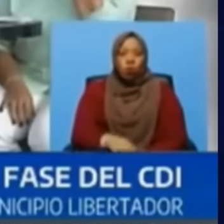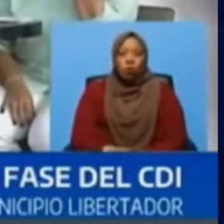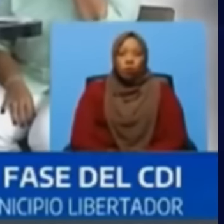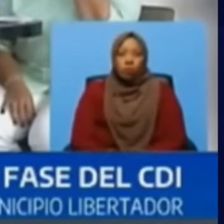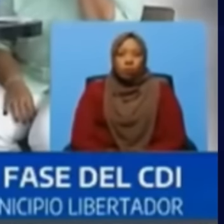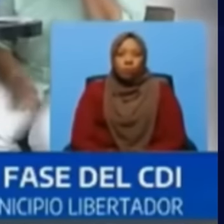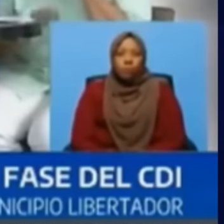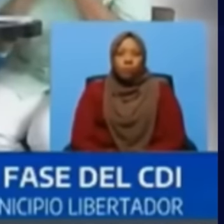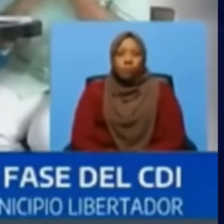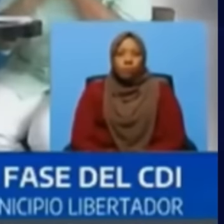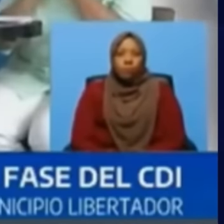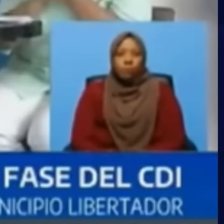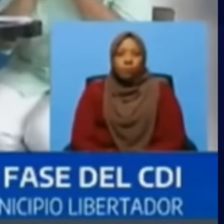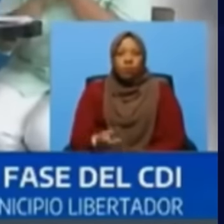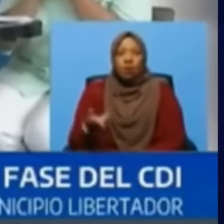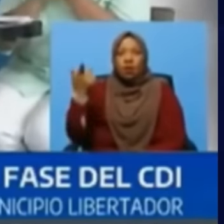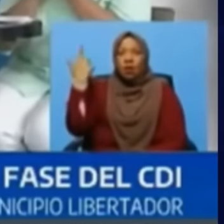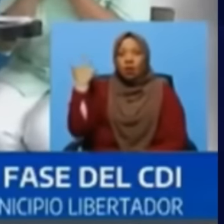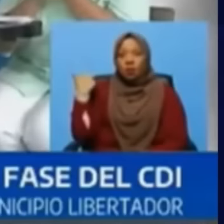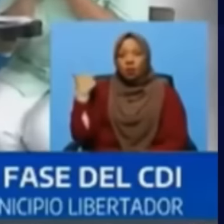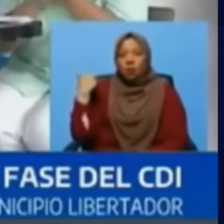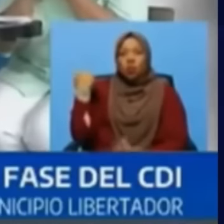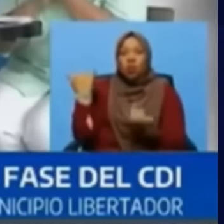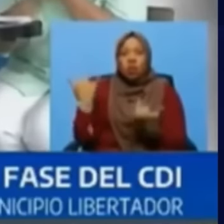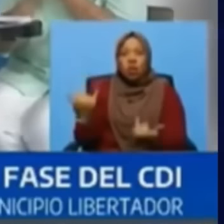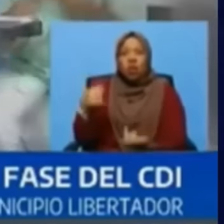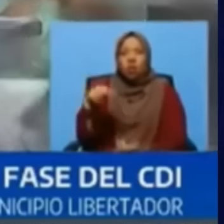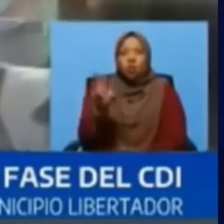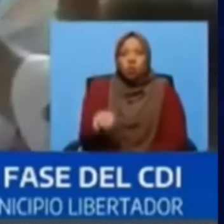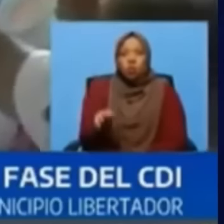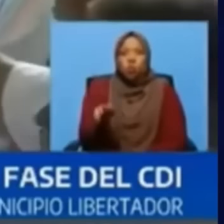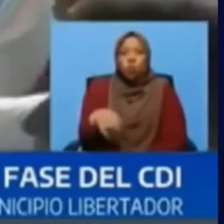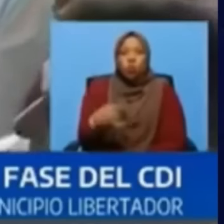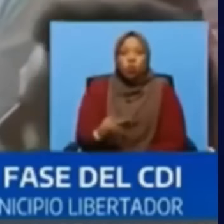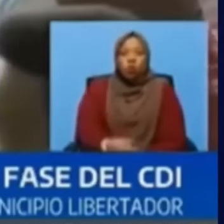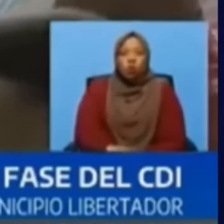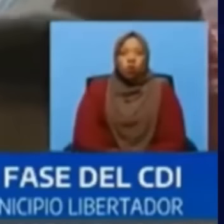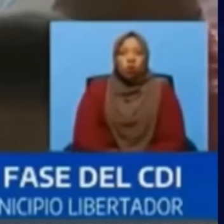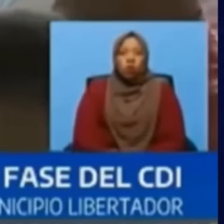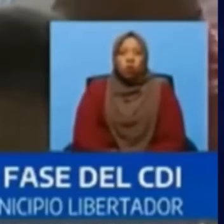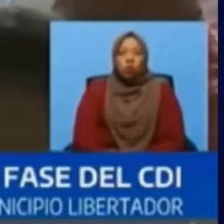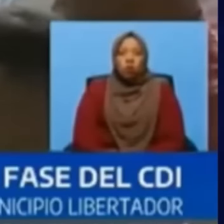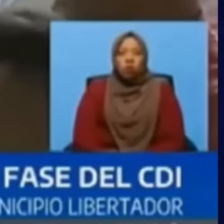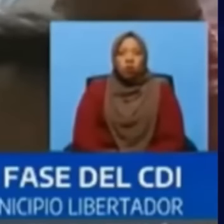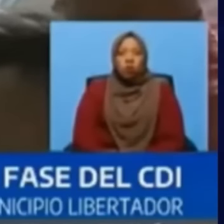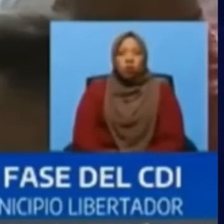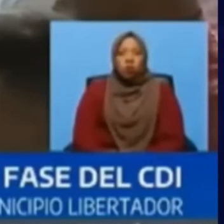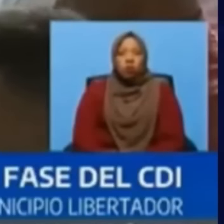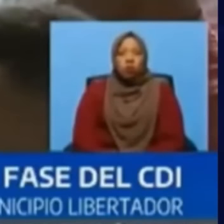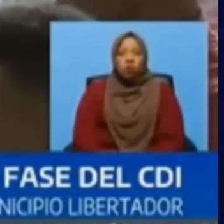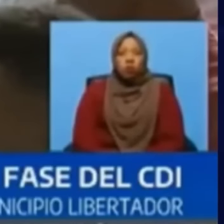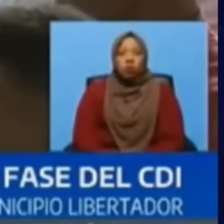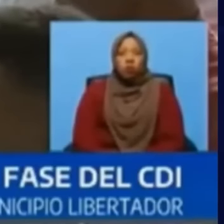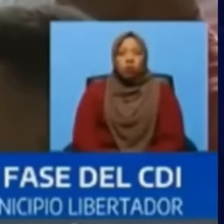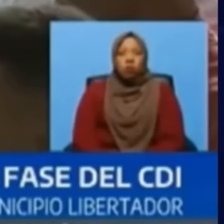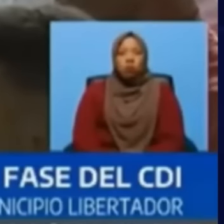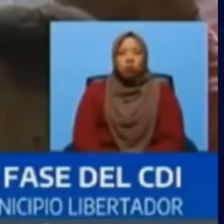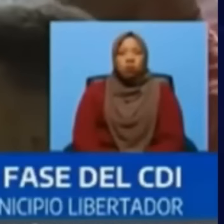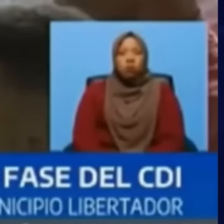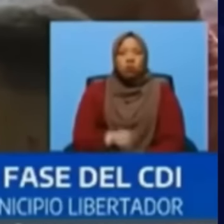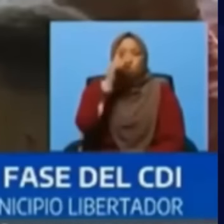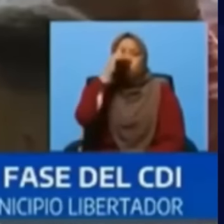podrá ni ayer ni hoy ni nunca y uno de los